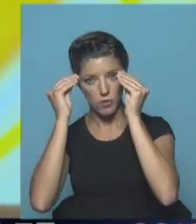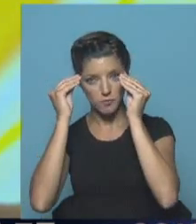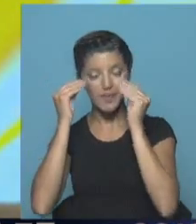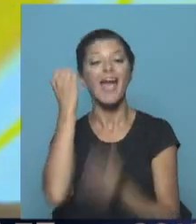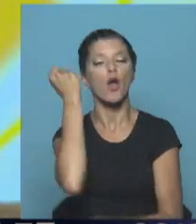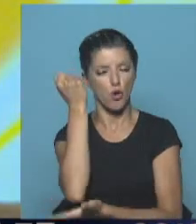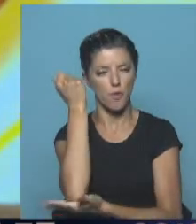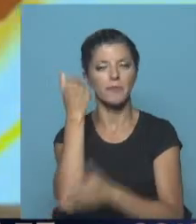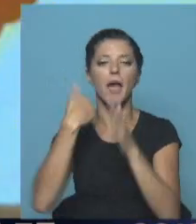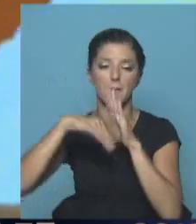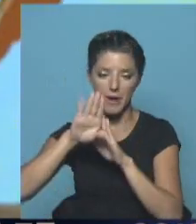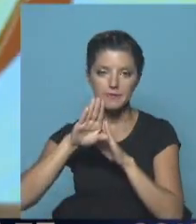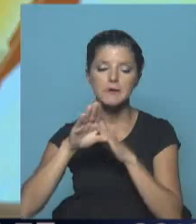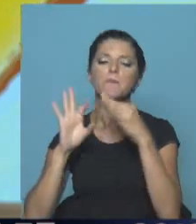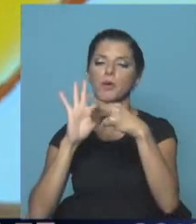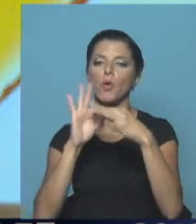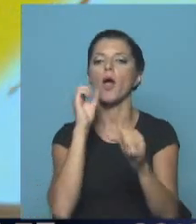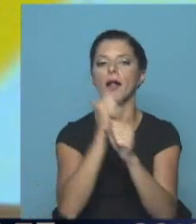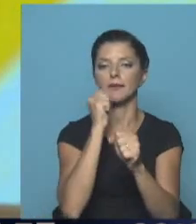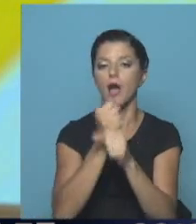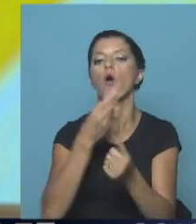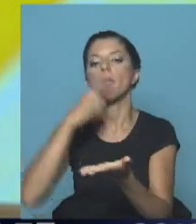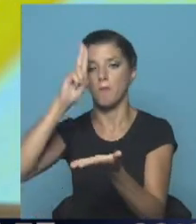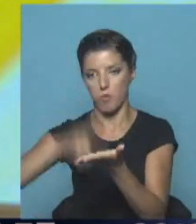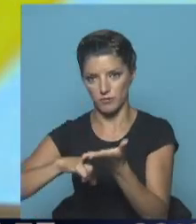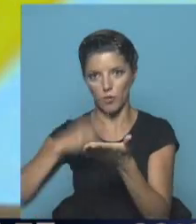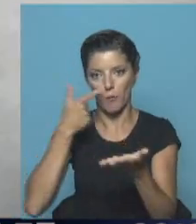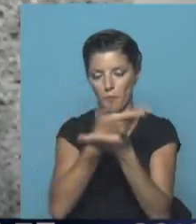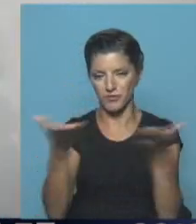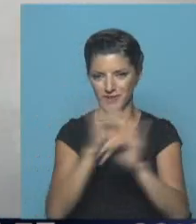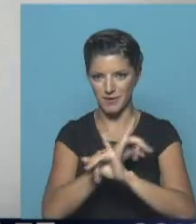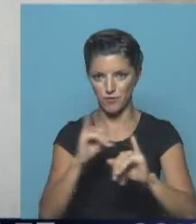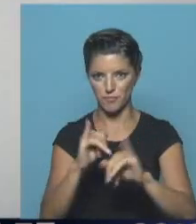económica, tiene que ver con el empleo, tiene que ver con los impuestos, lo vemos en este informe.